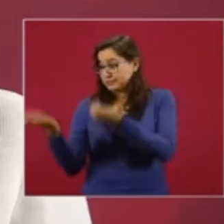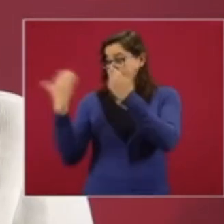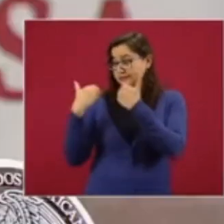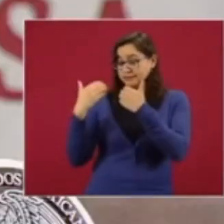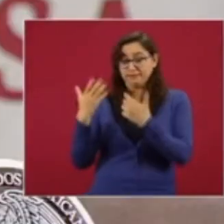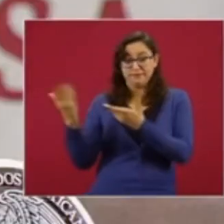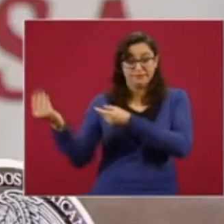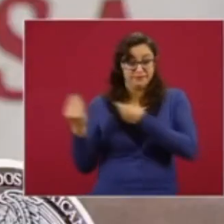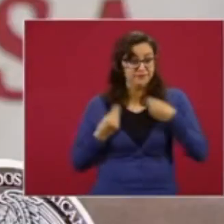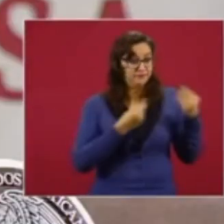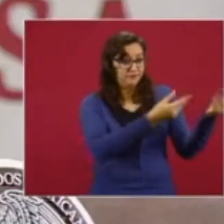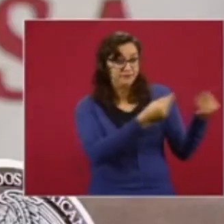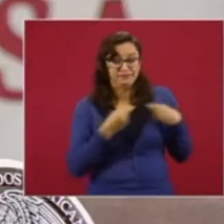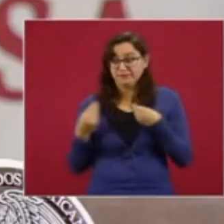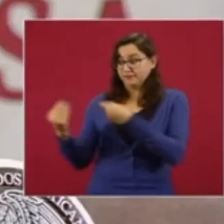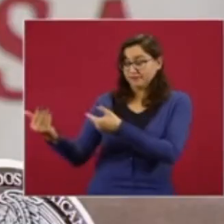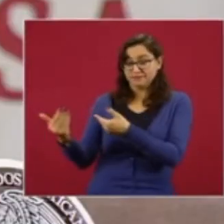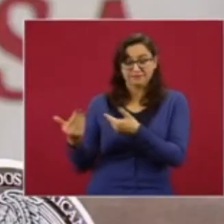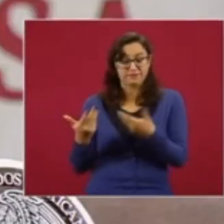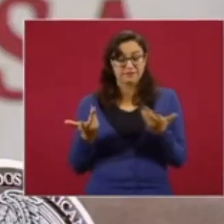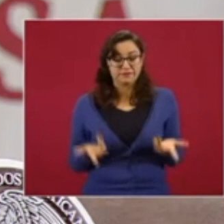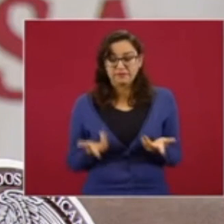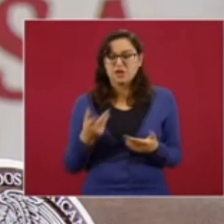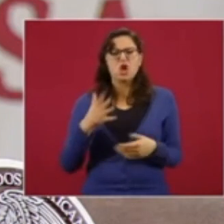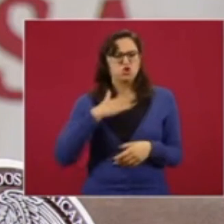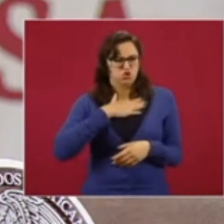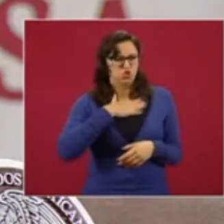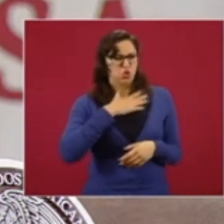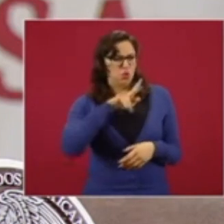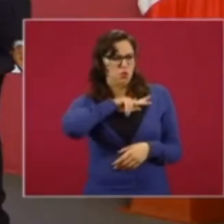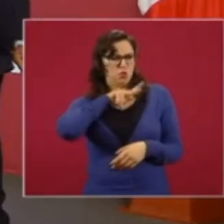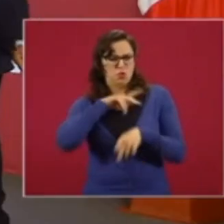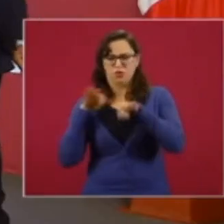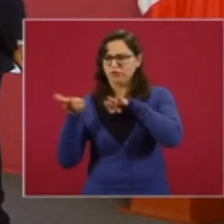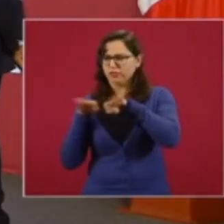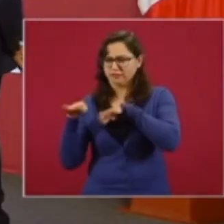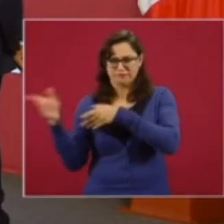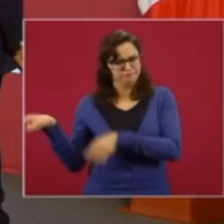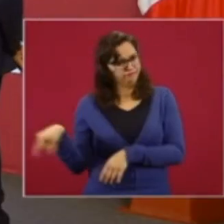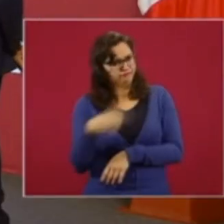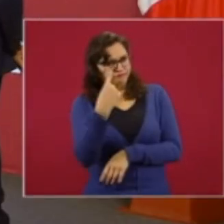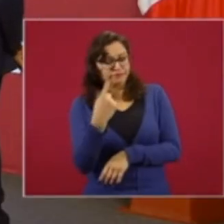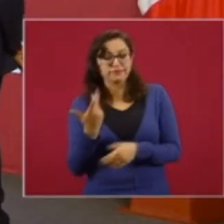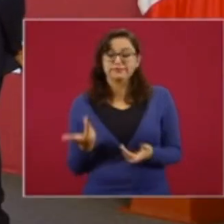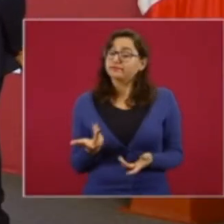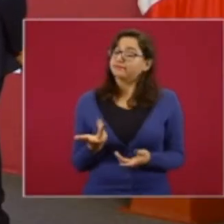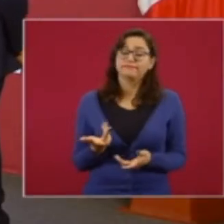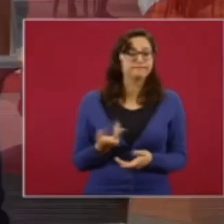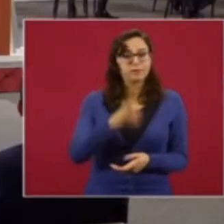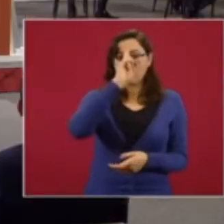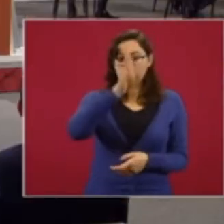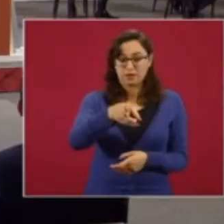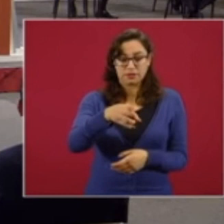proporcione o ponga a disposición trabajadores propios en beneficio de otra es